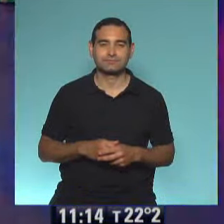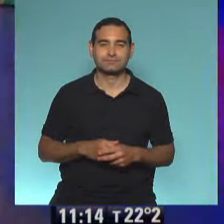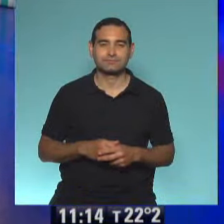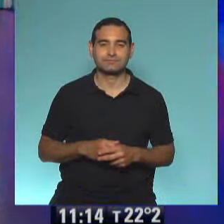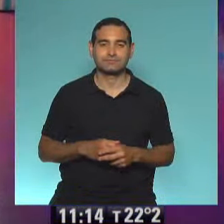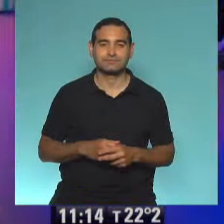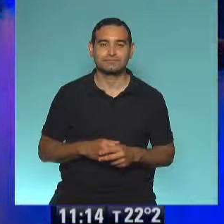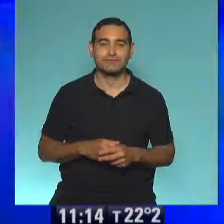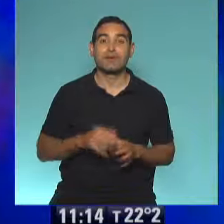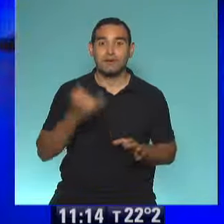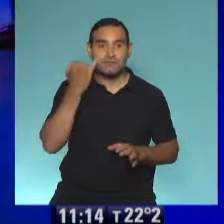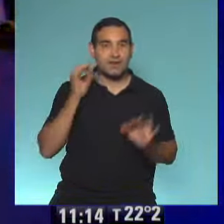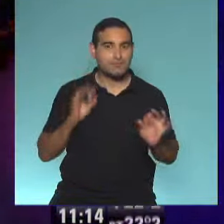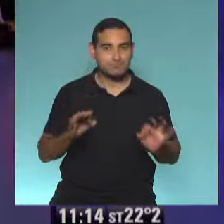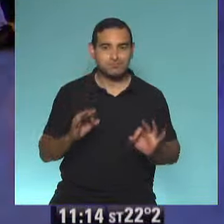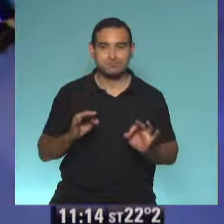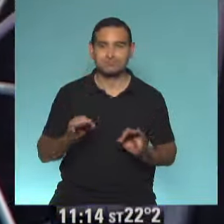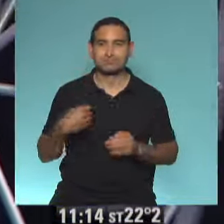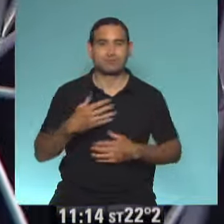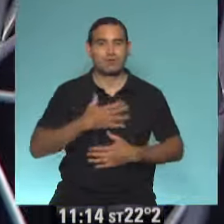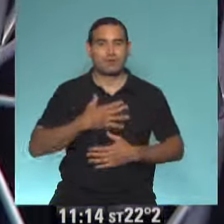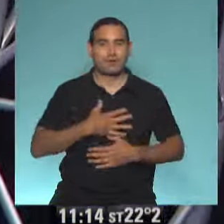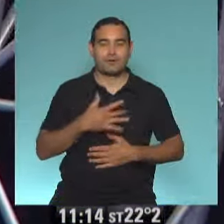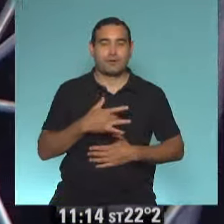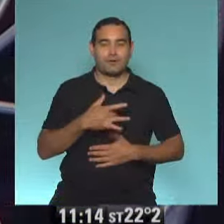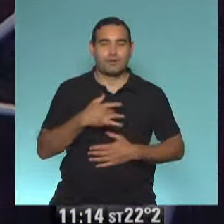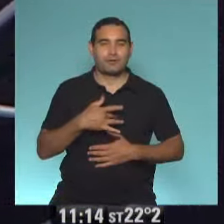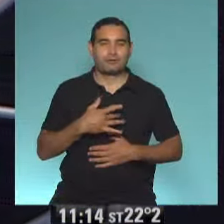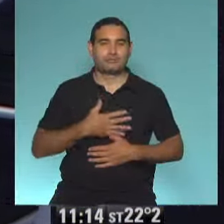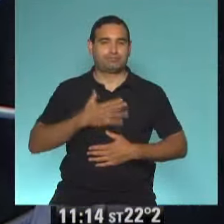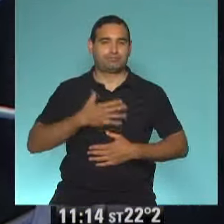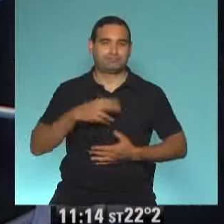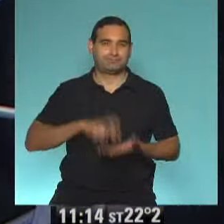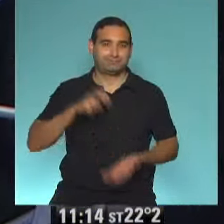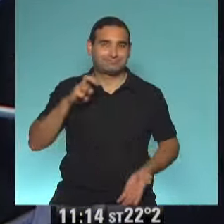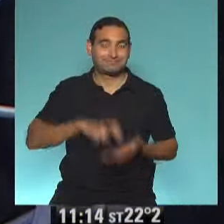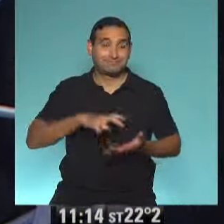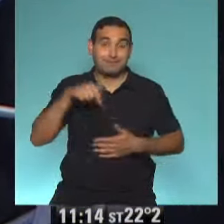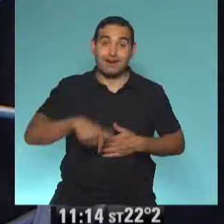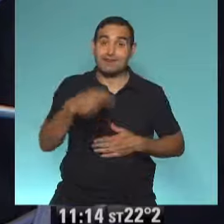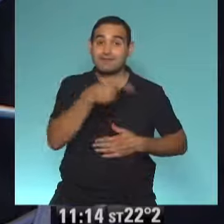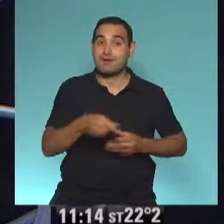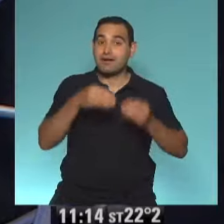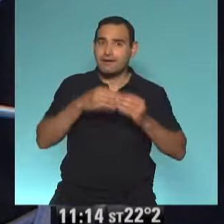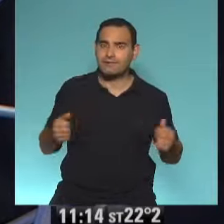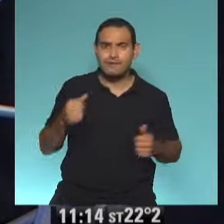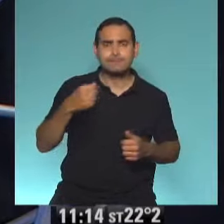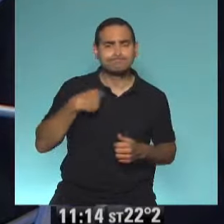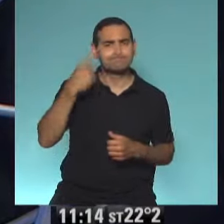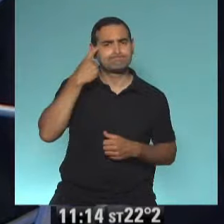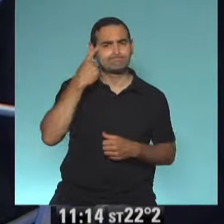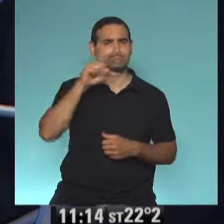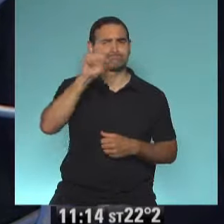corazón. Explota, explota, explota, explota, explota. Pero ya estamos. Ay, me explota de corazón. Explota de la emoción de terminar esta semana en la que nos estuvimos